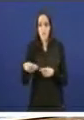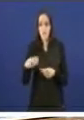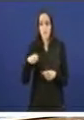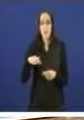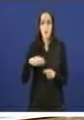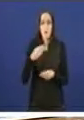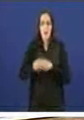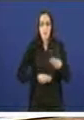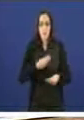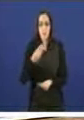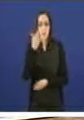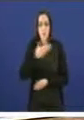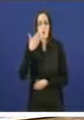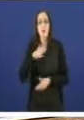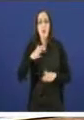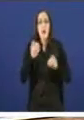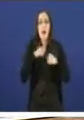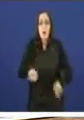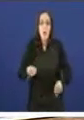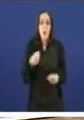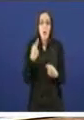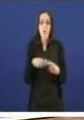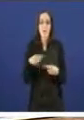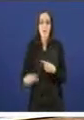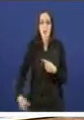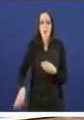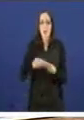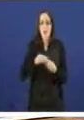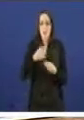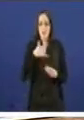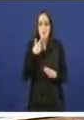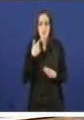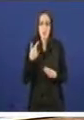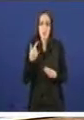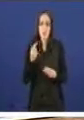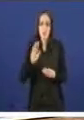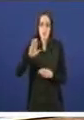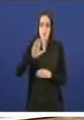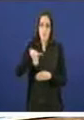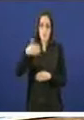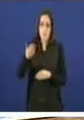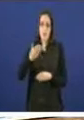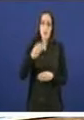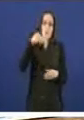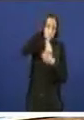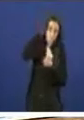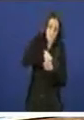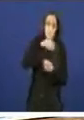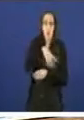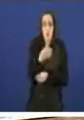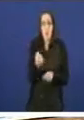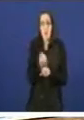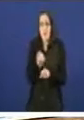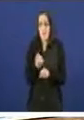polos centros. Ainda que as actividades complementarias son as que se fan en horario lectivo e as extraescolares fora desa franxa horaria e que en ambos casos